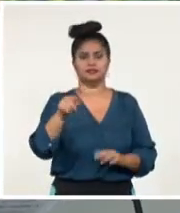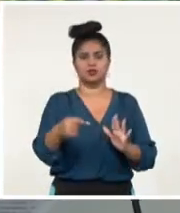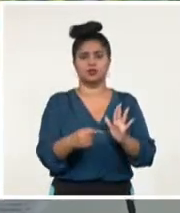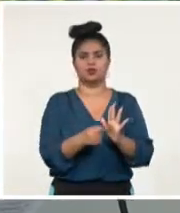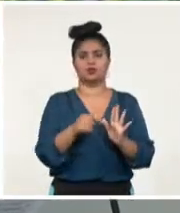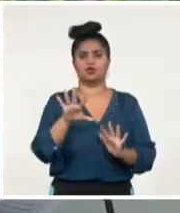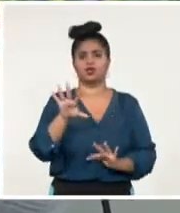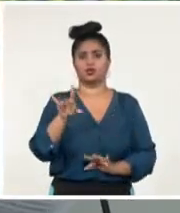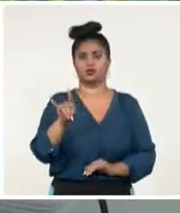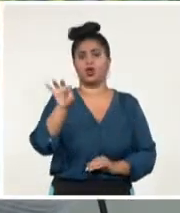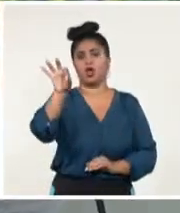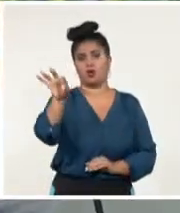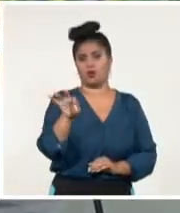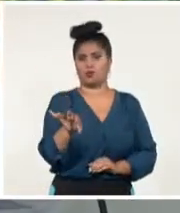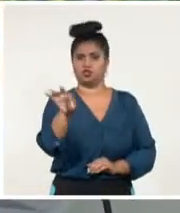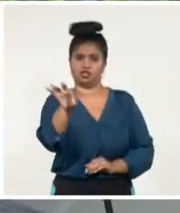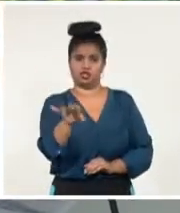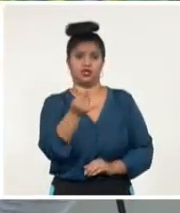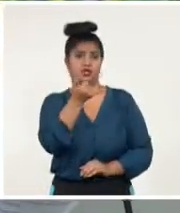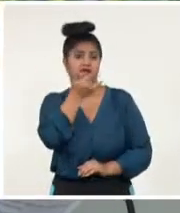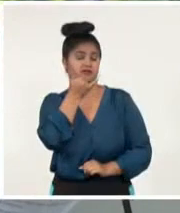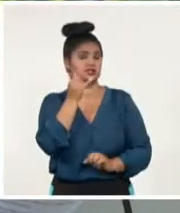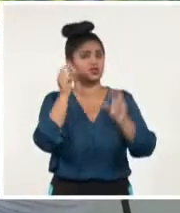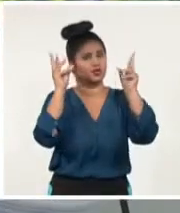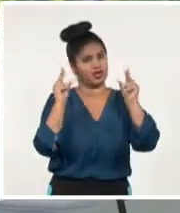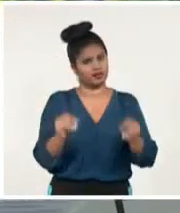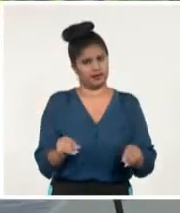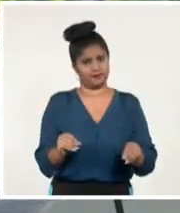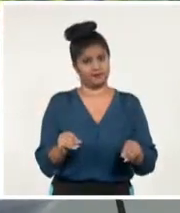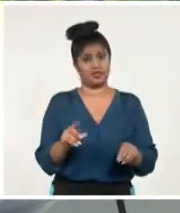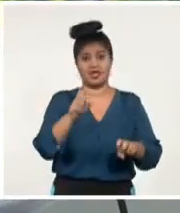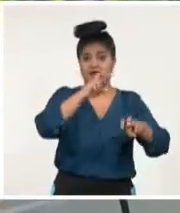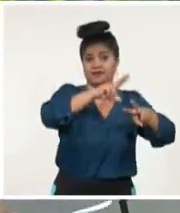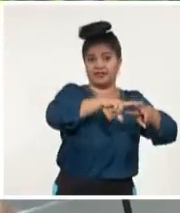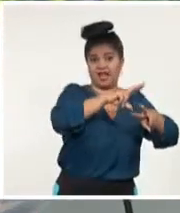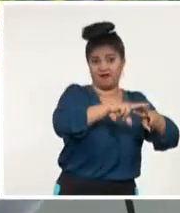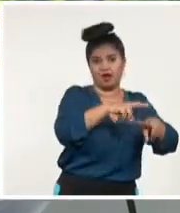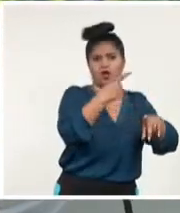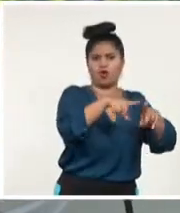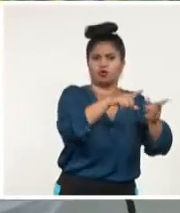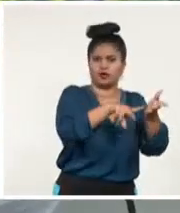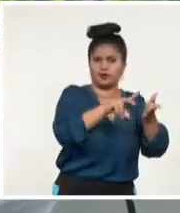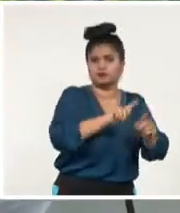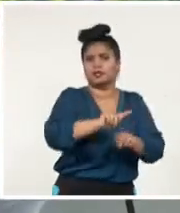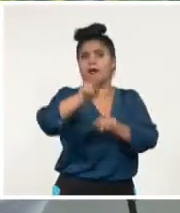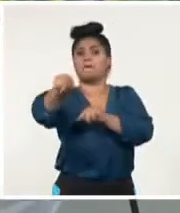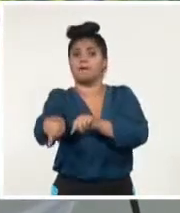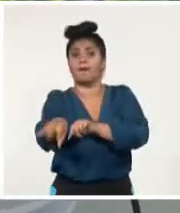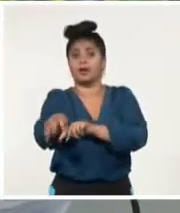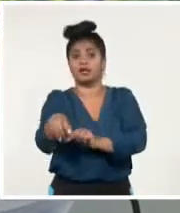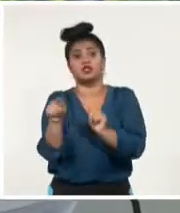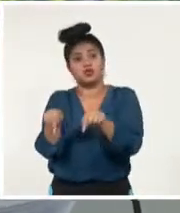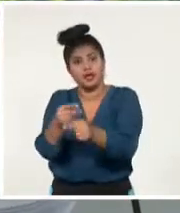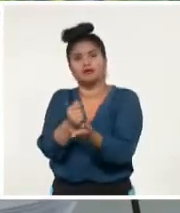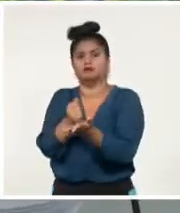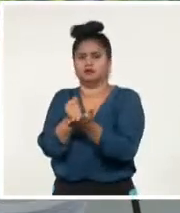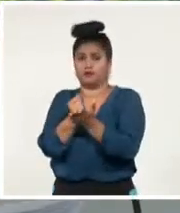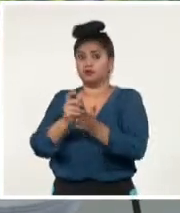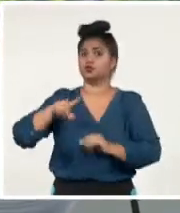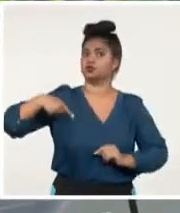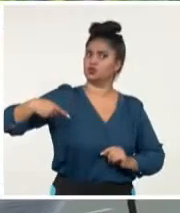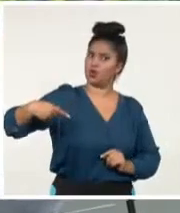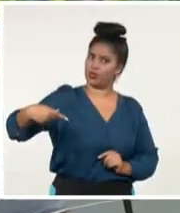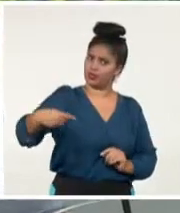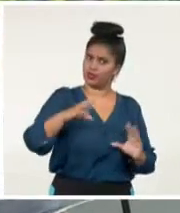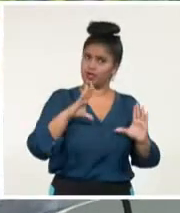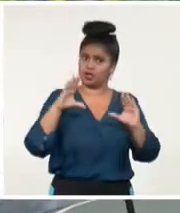35.39%. Tenemos un grupo importante de brigadas de línea y de carros de servicio trabajando en la provincia de manera general, y en estos municipios,